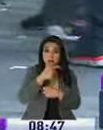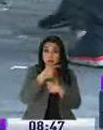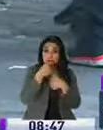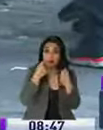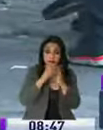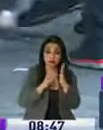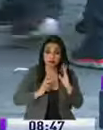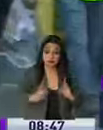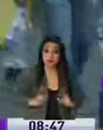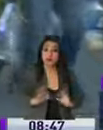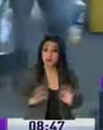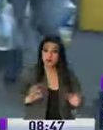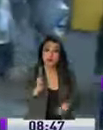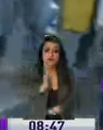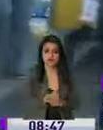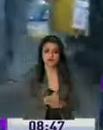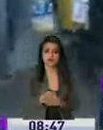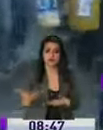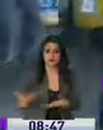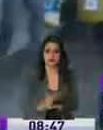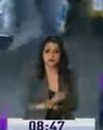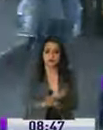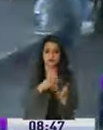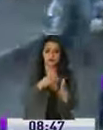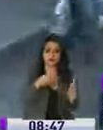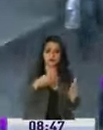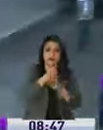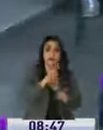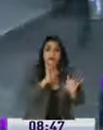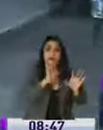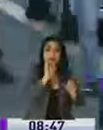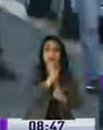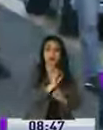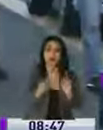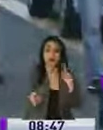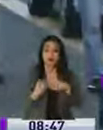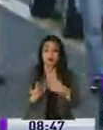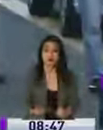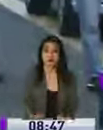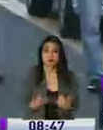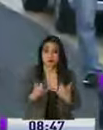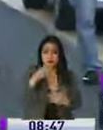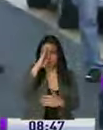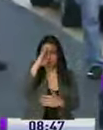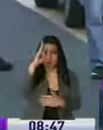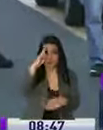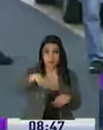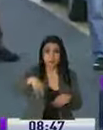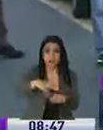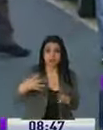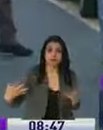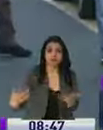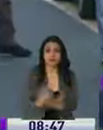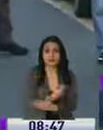sin registro sanitario. Desde el 27 de octubre hasta la presente fecha, la Policía Nacional ha